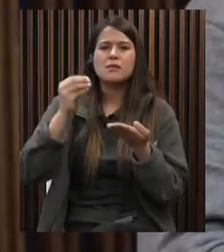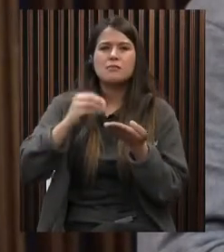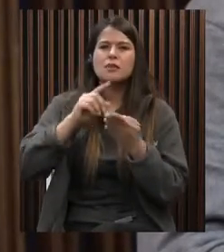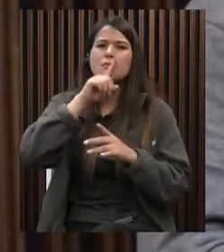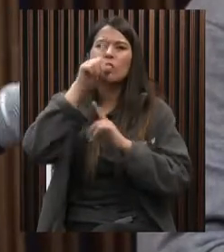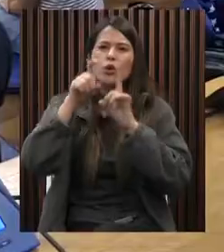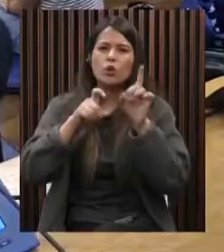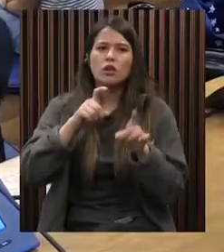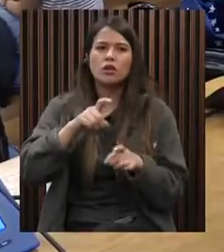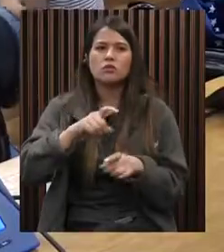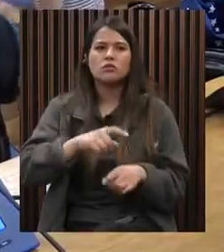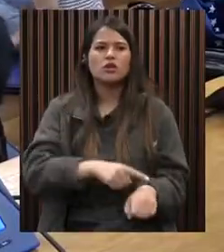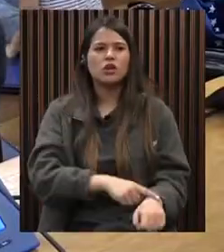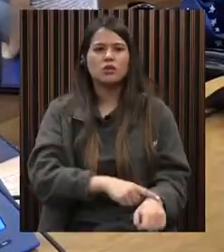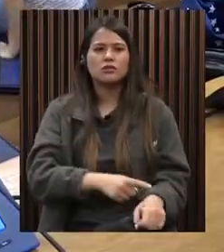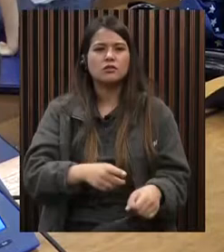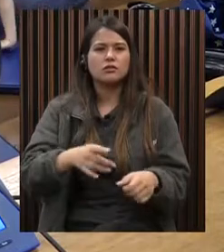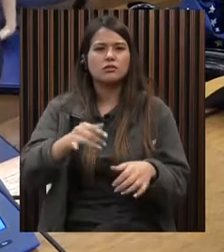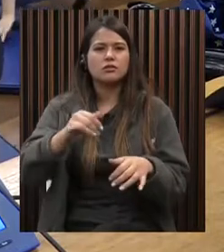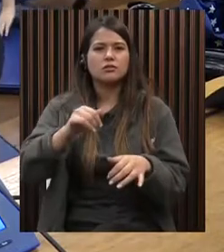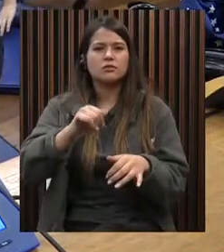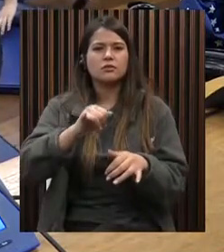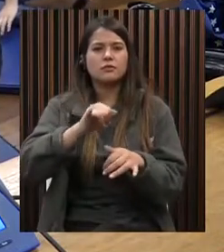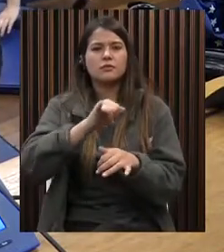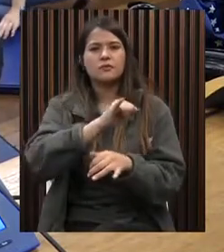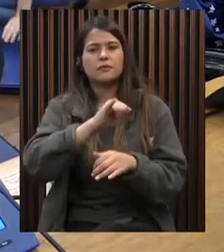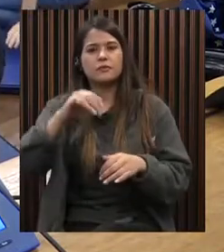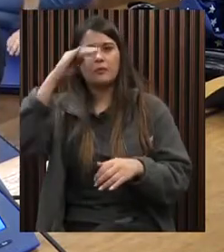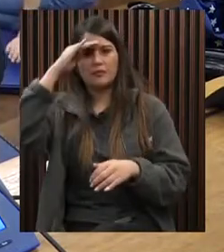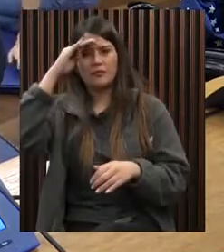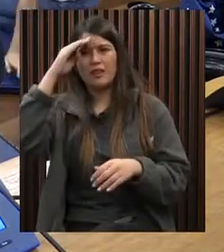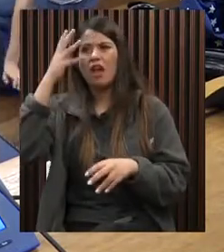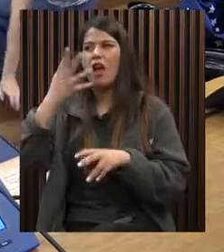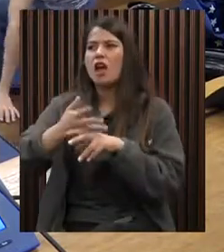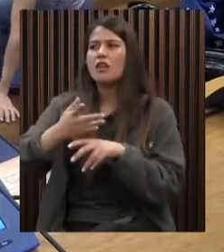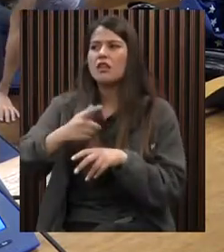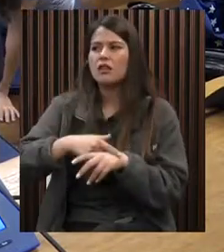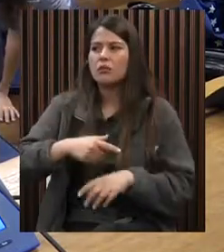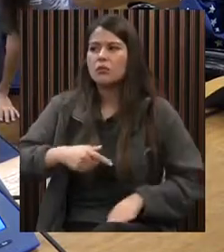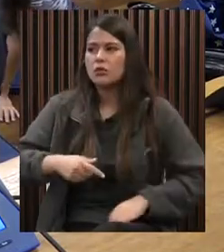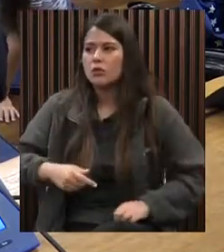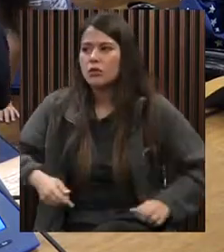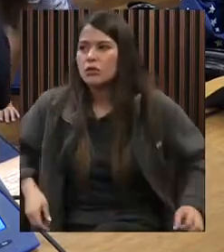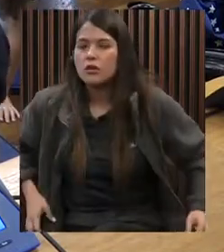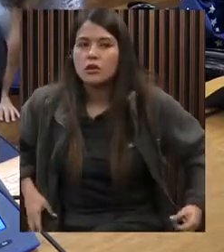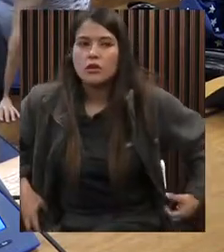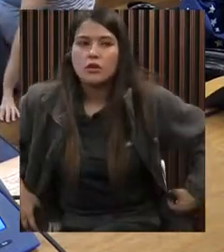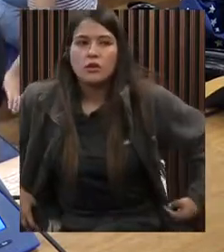Sobre todo después de esta experiencia. Claro que sí. Creo que nos queda tiempo tan solo para